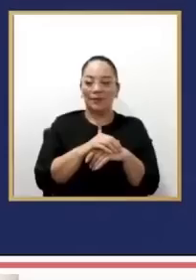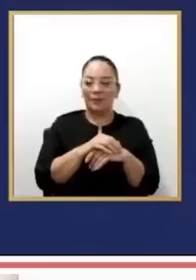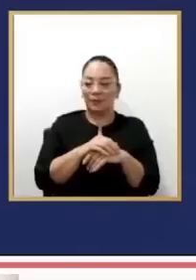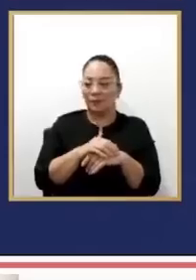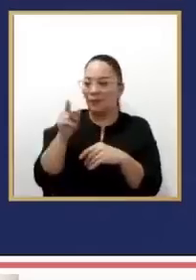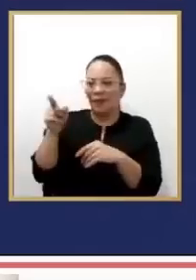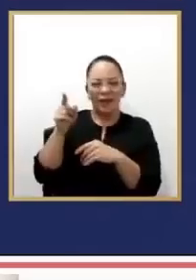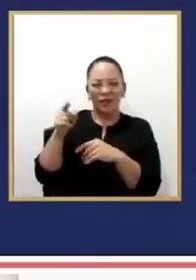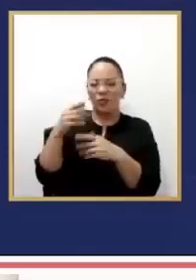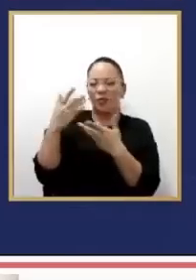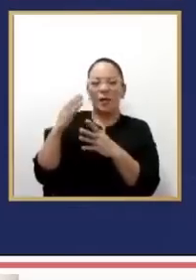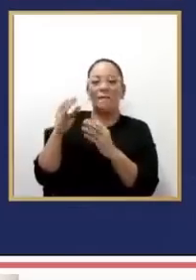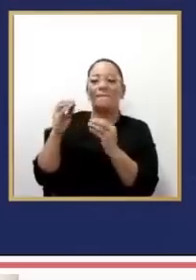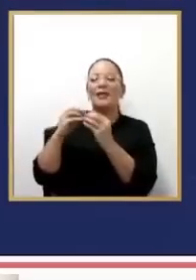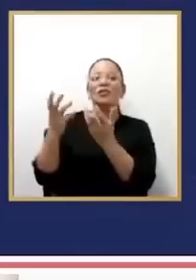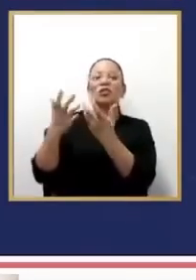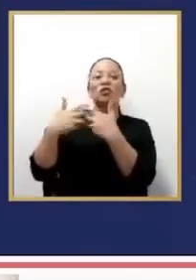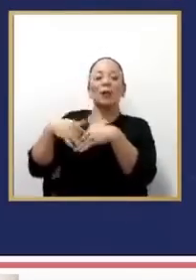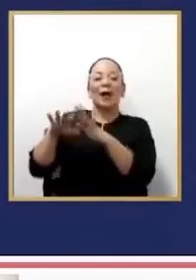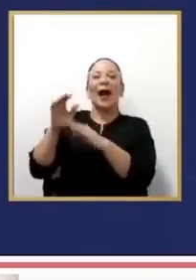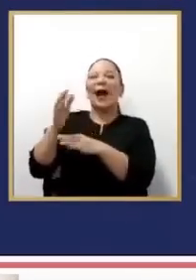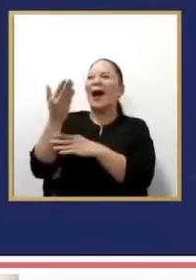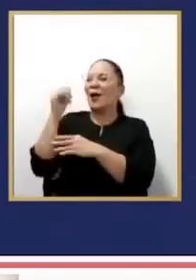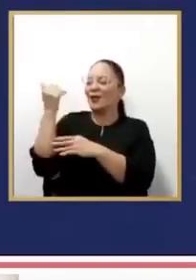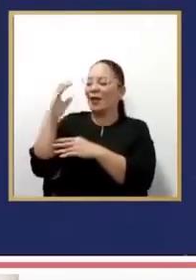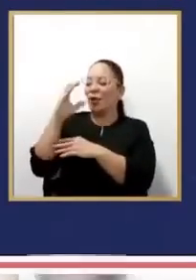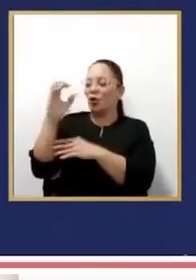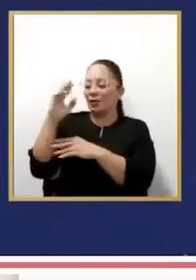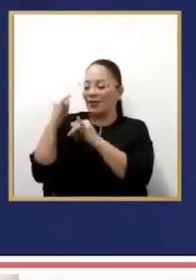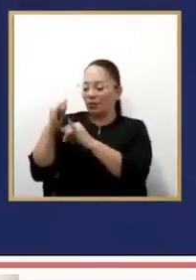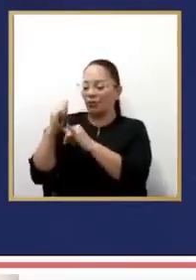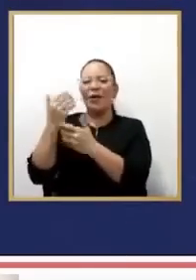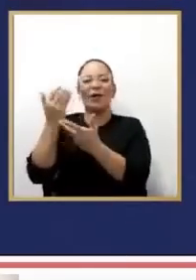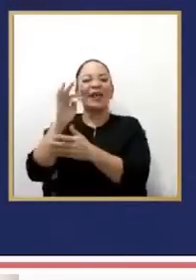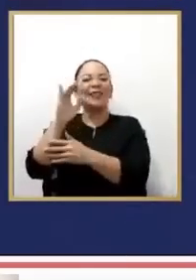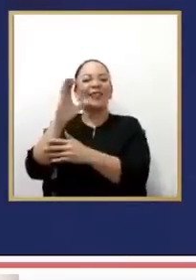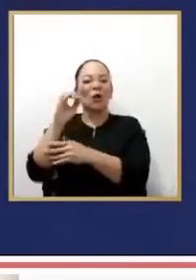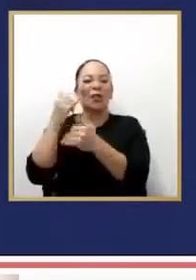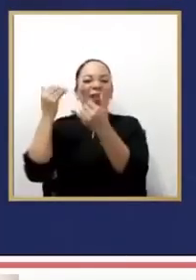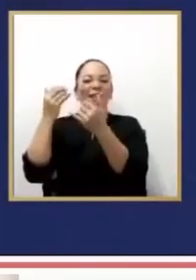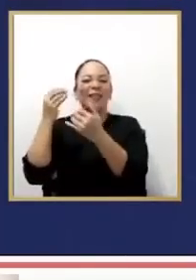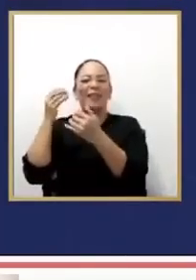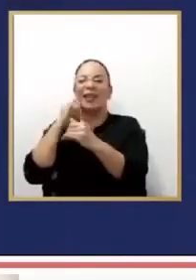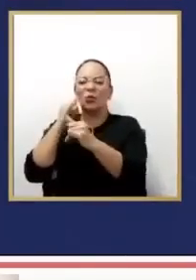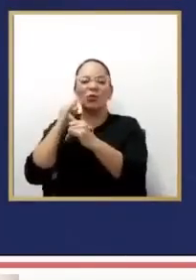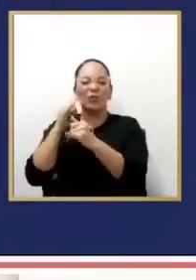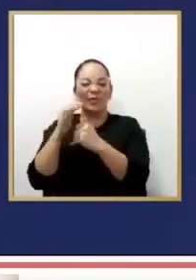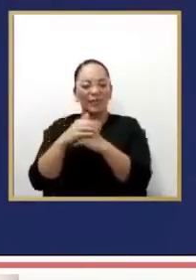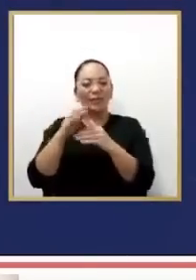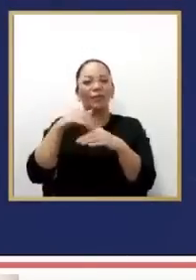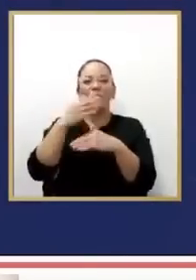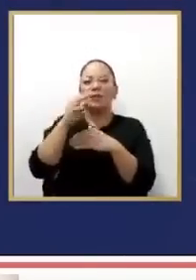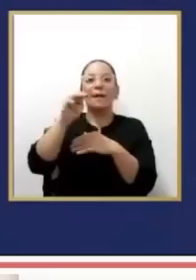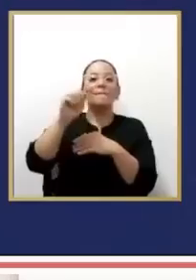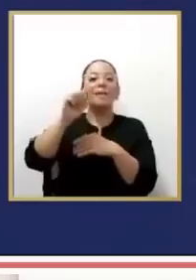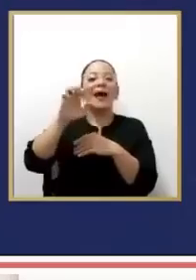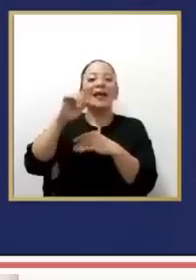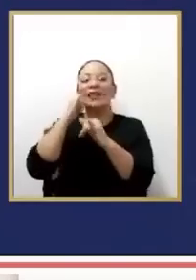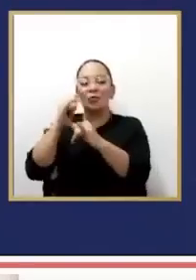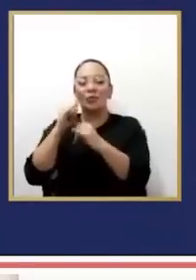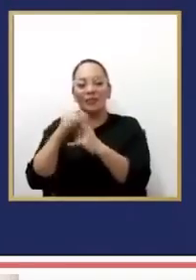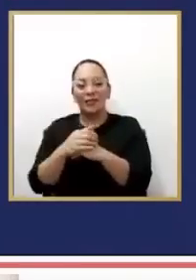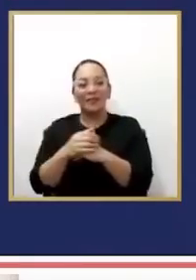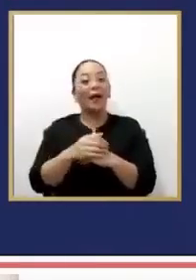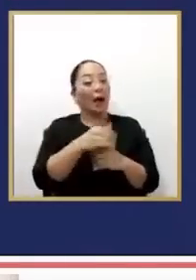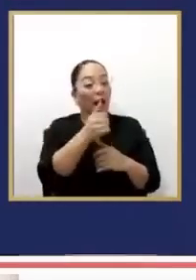más tropicalizado. Sí, la otra era Costa Rica Denuncias, Tico Denuncias. Sí, está. La que sigue es Mae Denuncias. Muy bien,